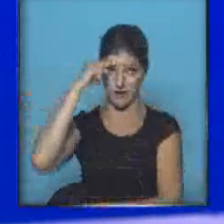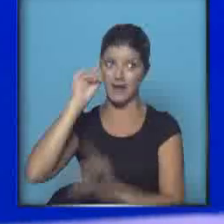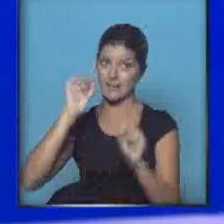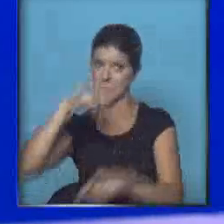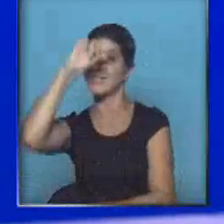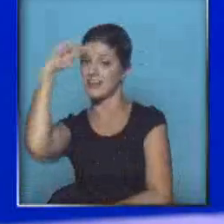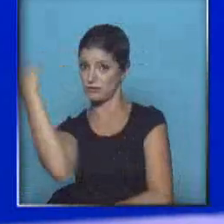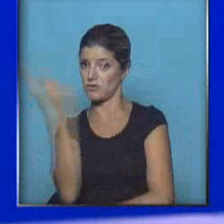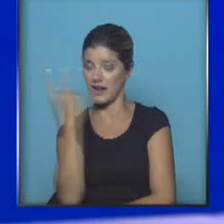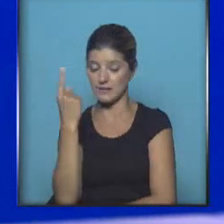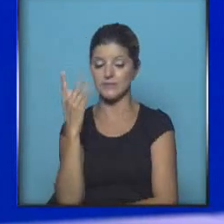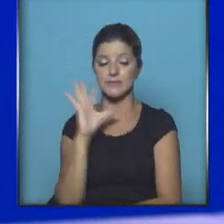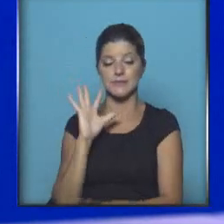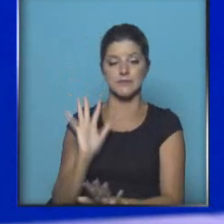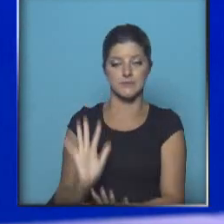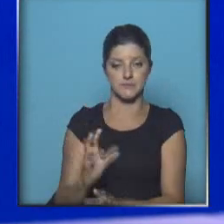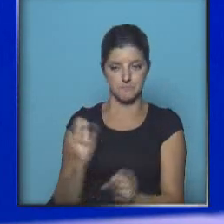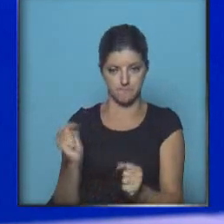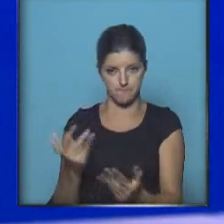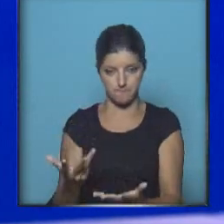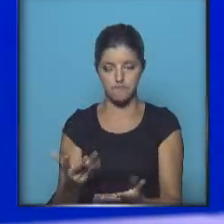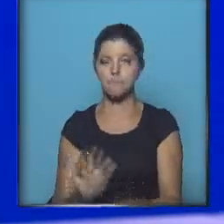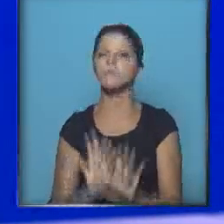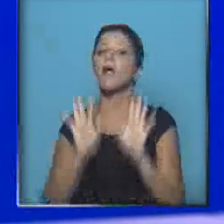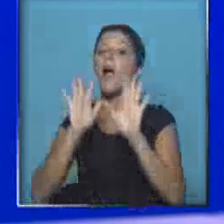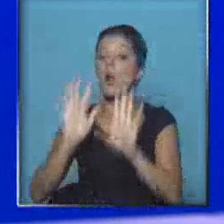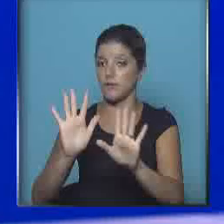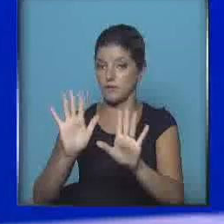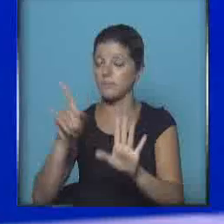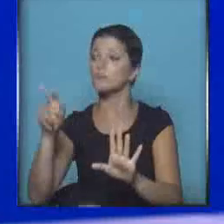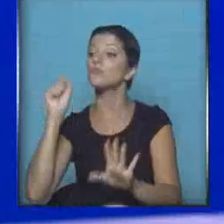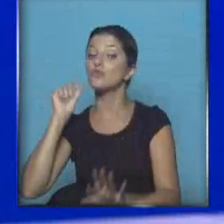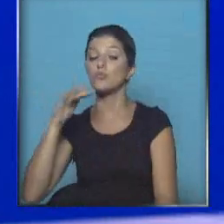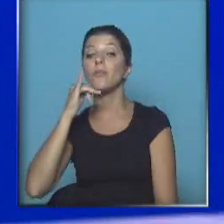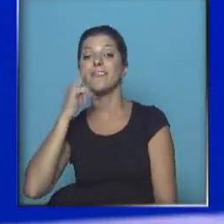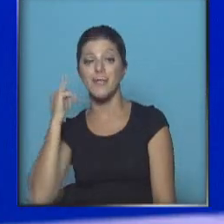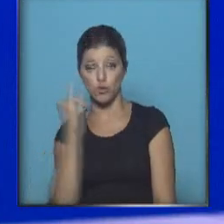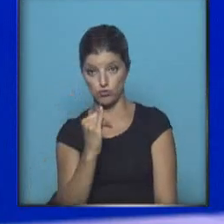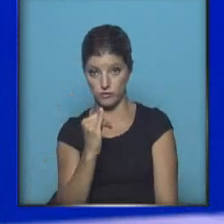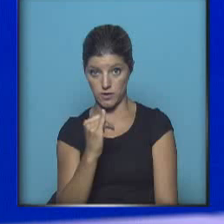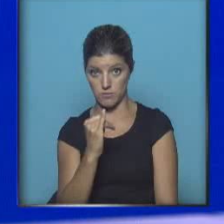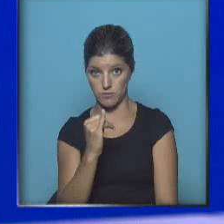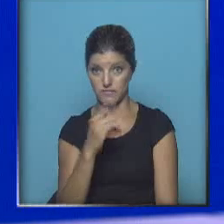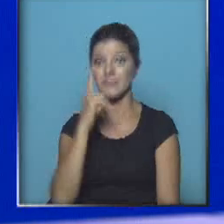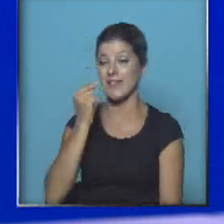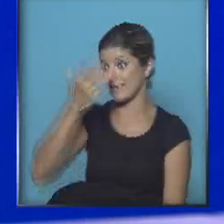muy impactante. Ahora, la denuncia que él hizo hace unos